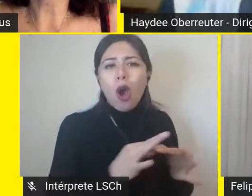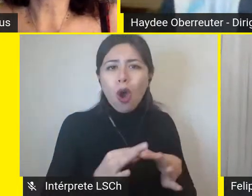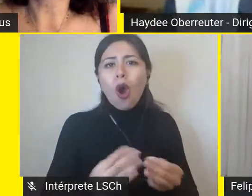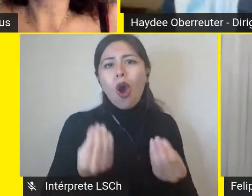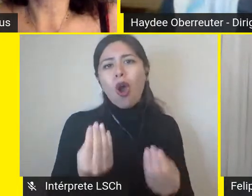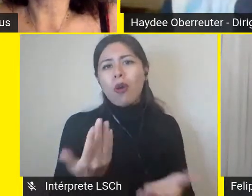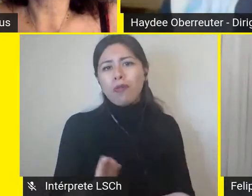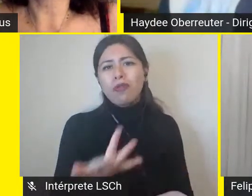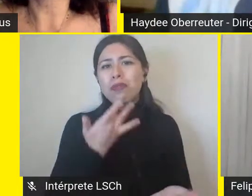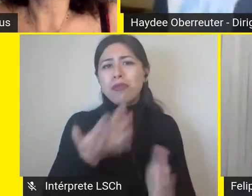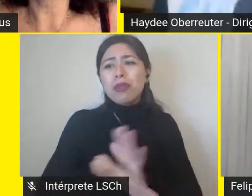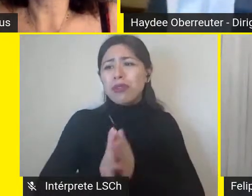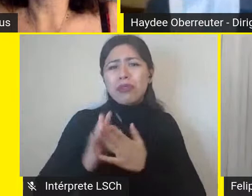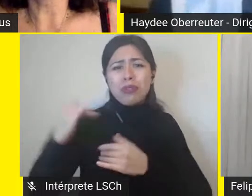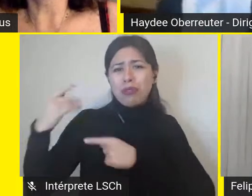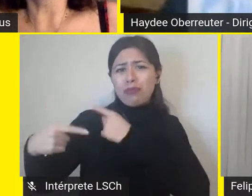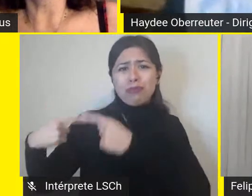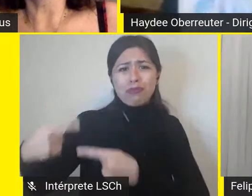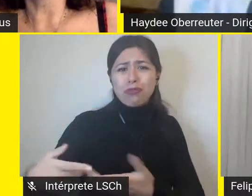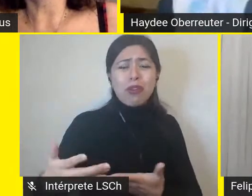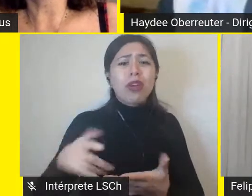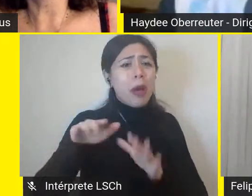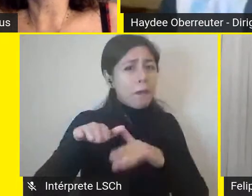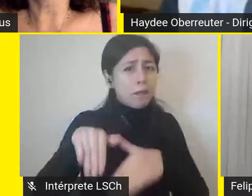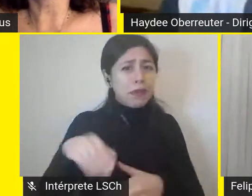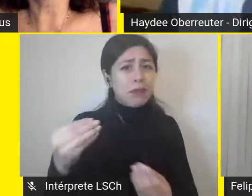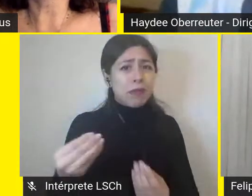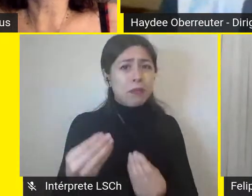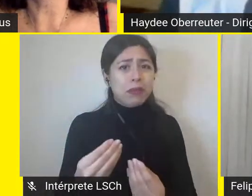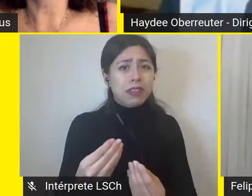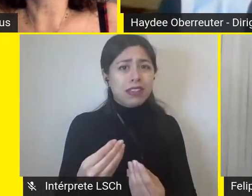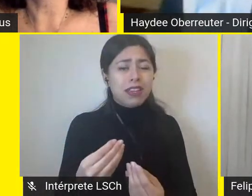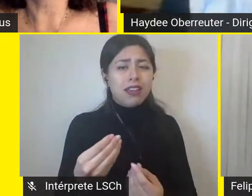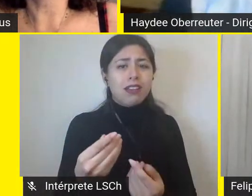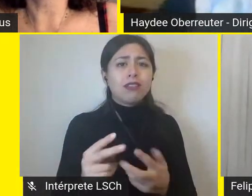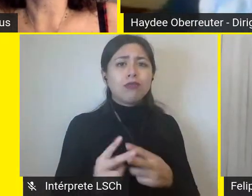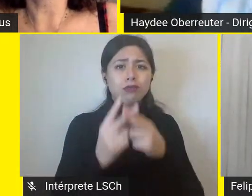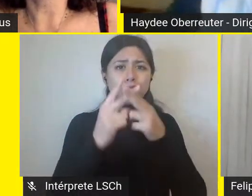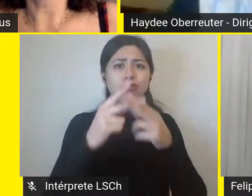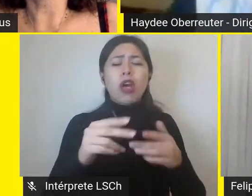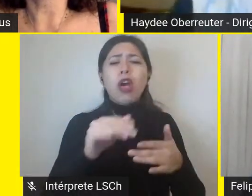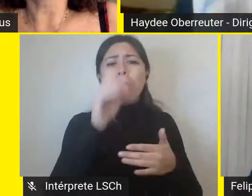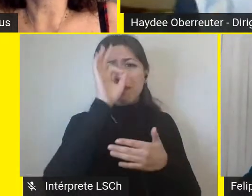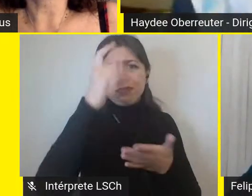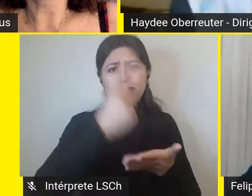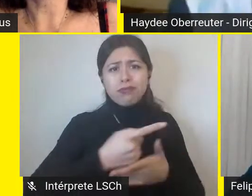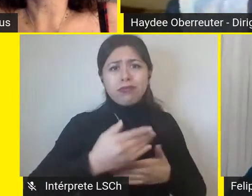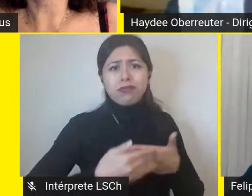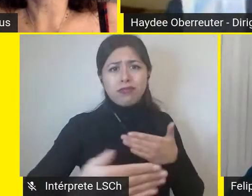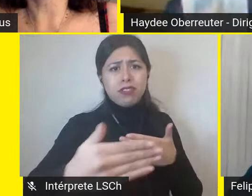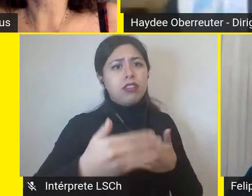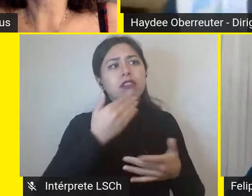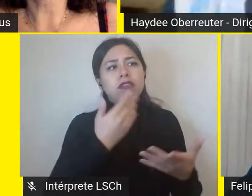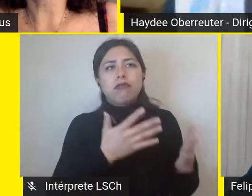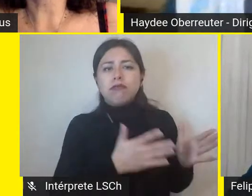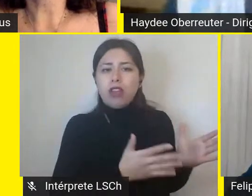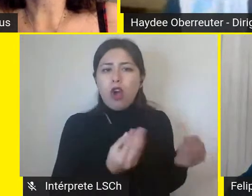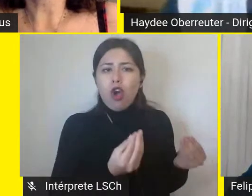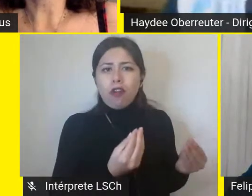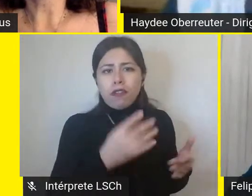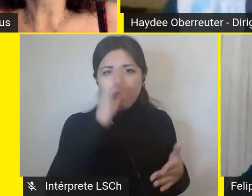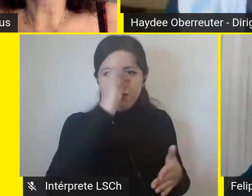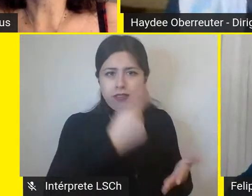nuestras generaciones respecto de lo que ha ocurrido con la barbaridad que ha sido la construcción postdictatorial, que hablar de la dictatorial, pero